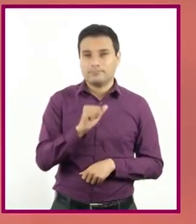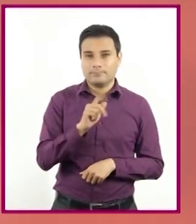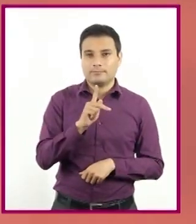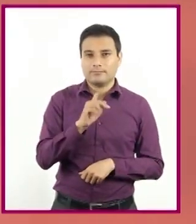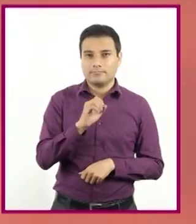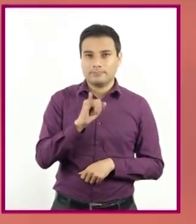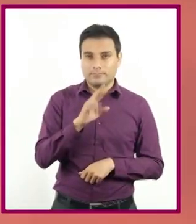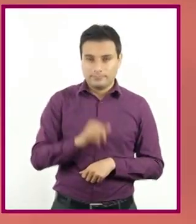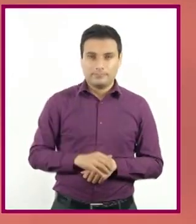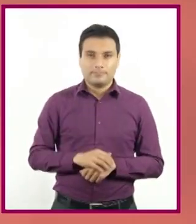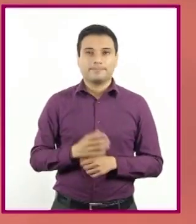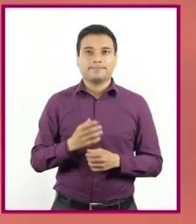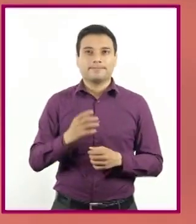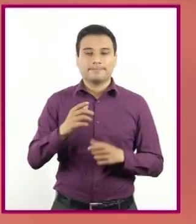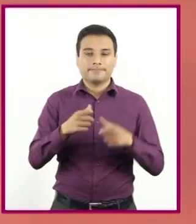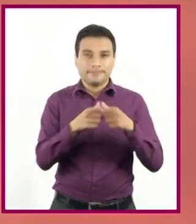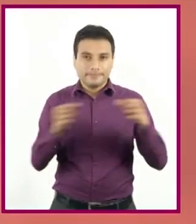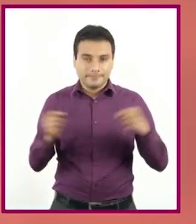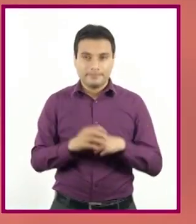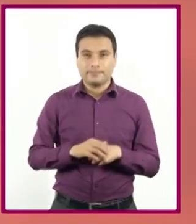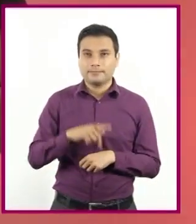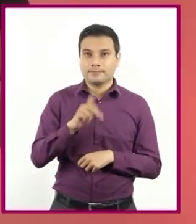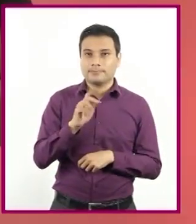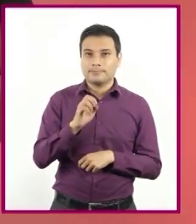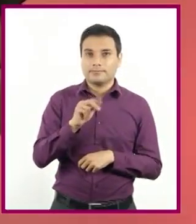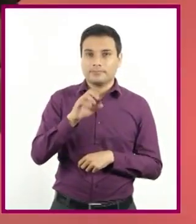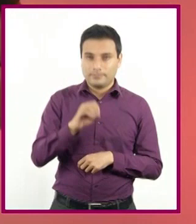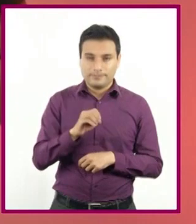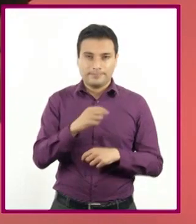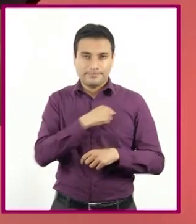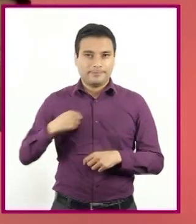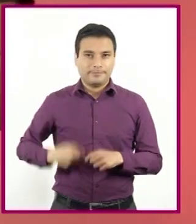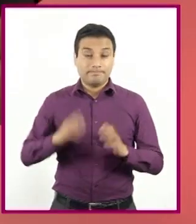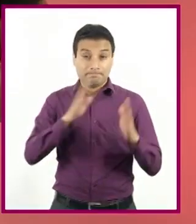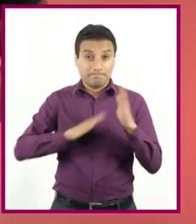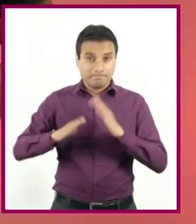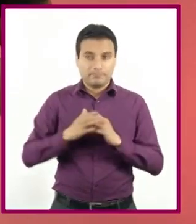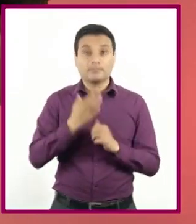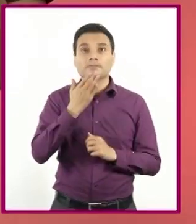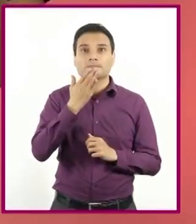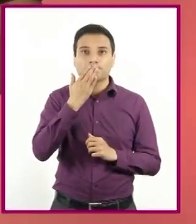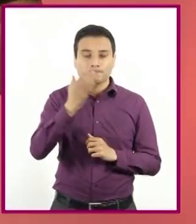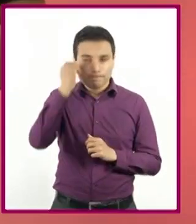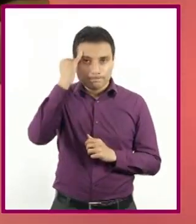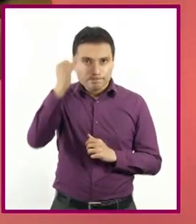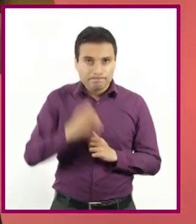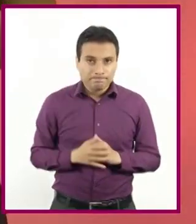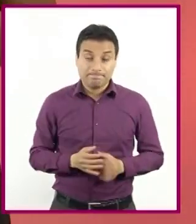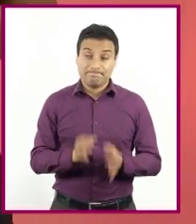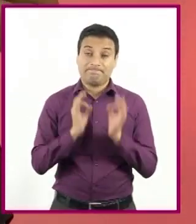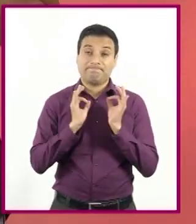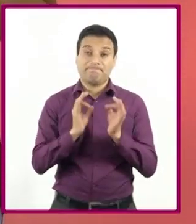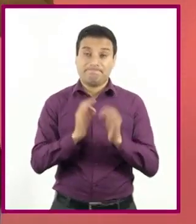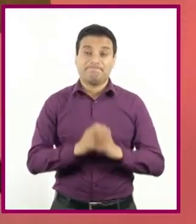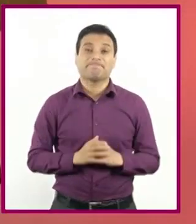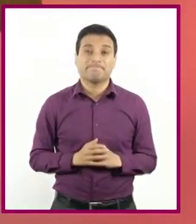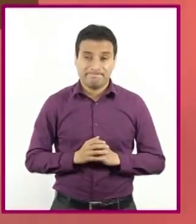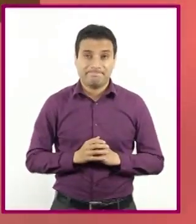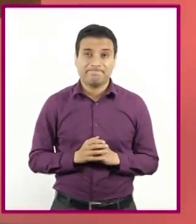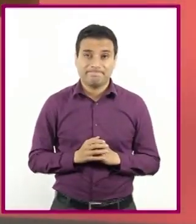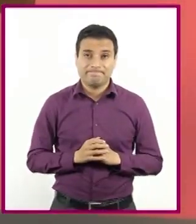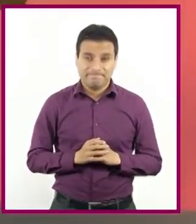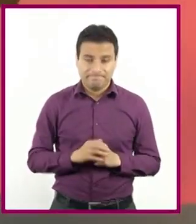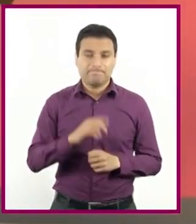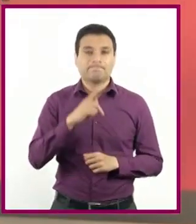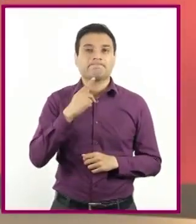en Japón el kendo y en China el wushu. Esa fue una buena elección, sobre todo si pensaste en que tu